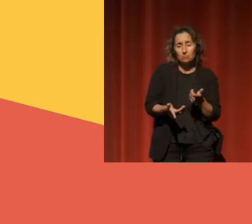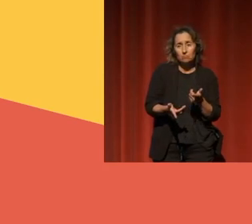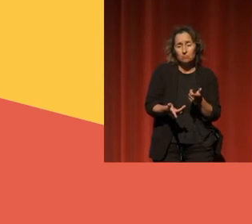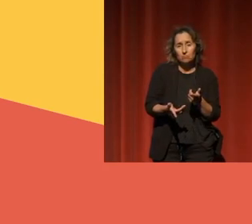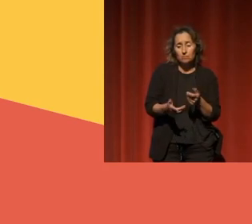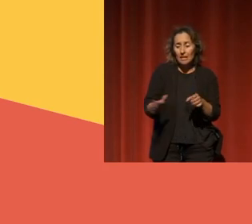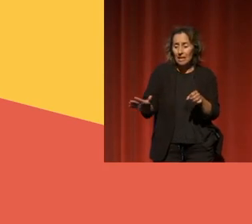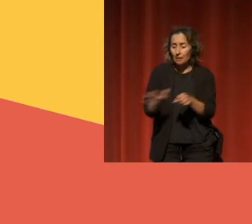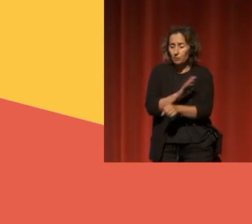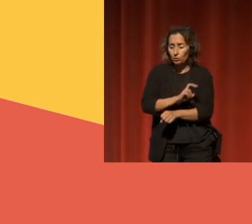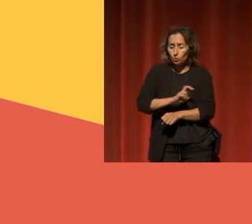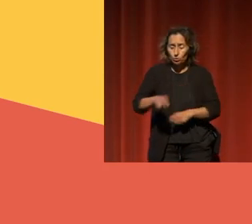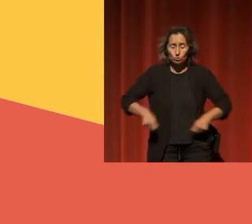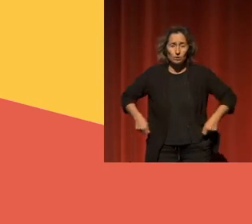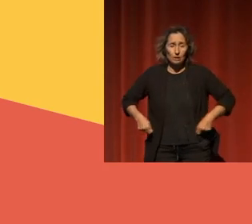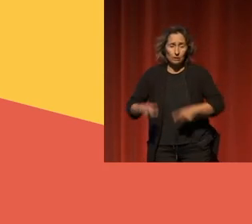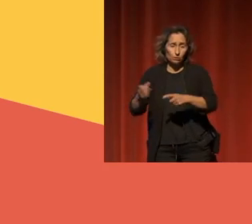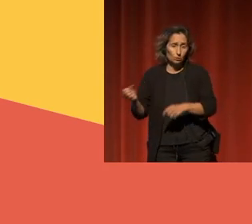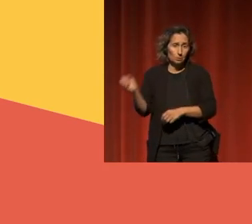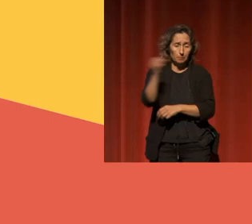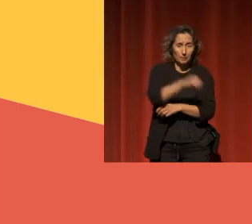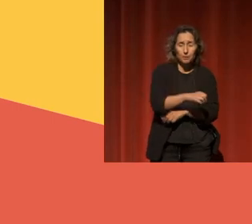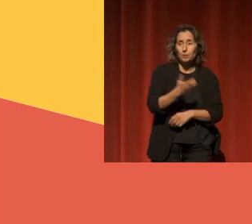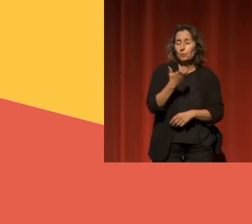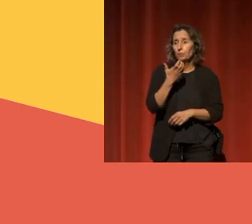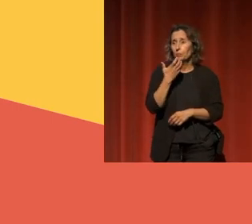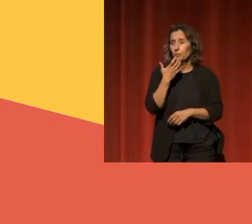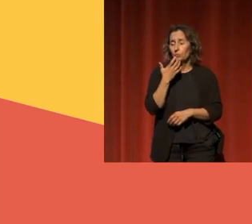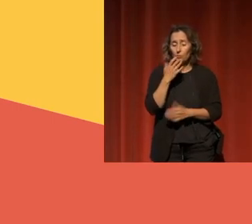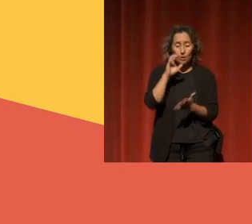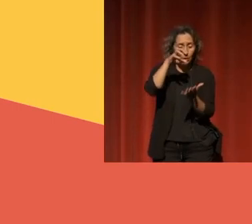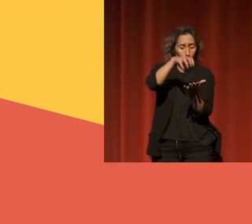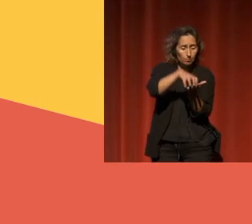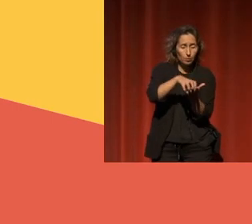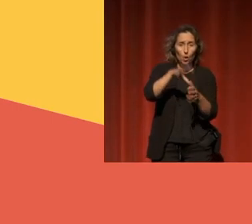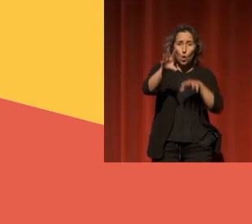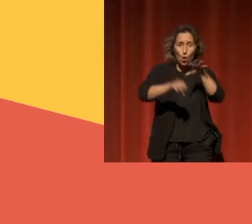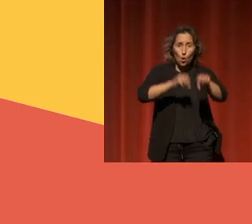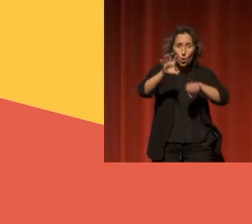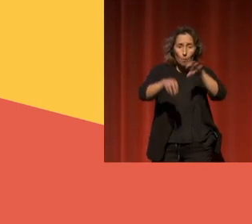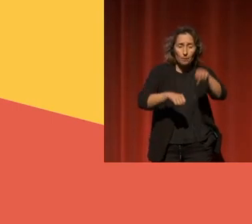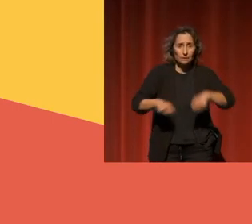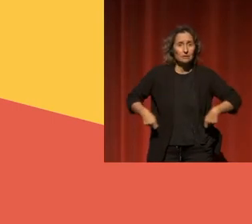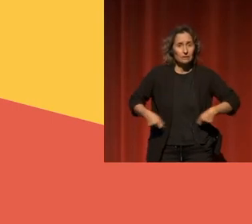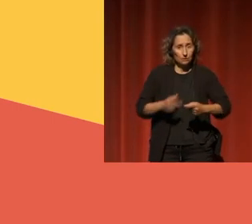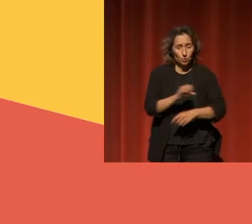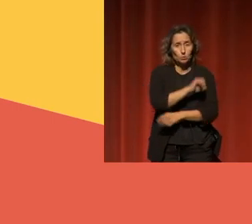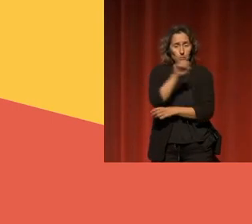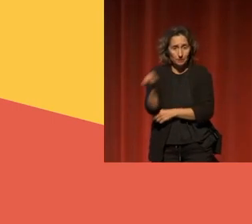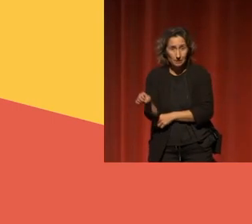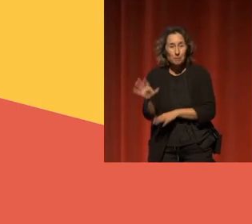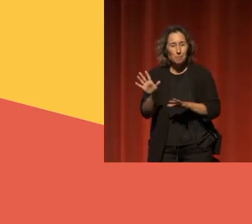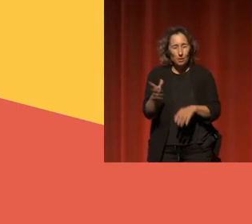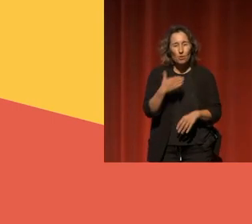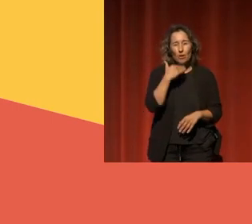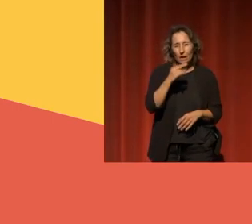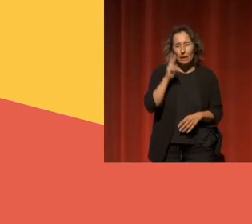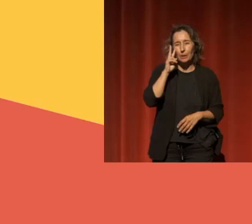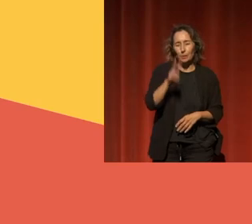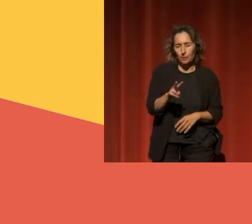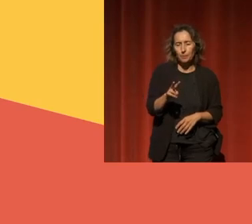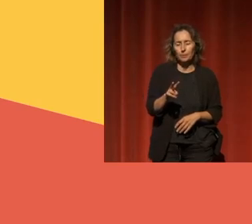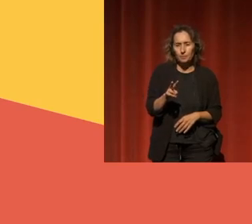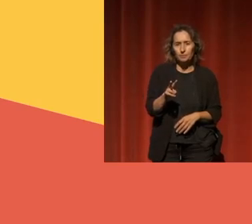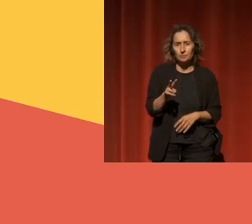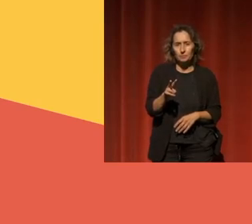en otros ámbitos por ejemplo en adquisiciones e instalaciones Pero esto ya sí que nos dice algo más el